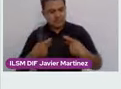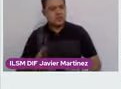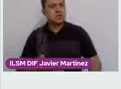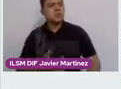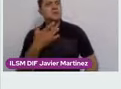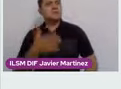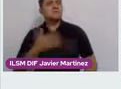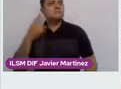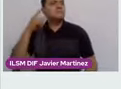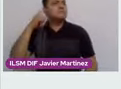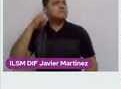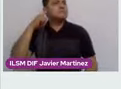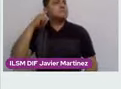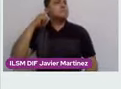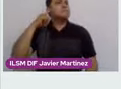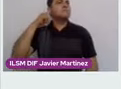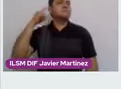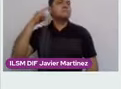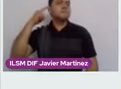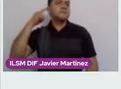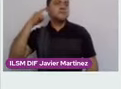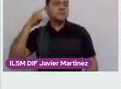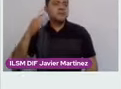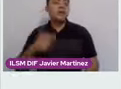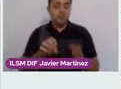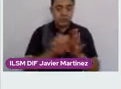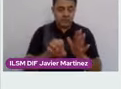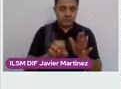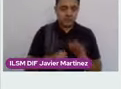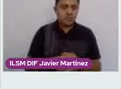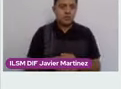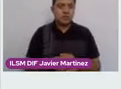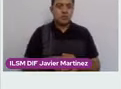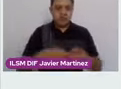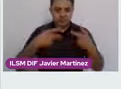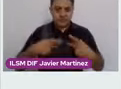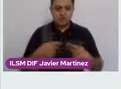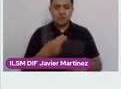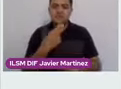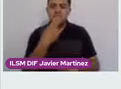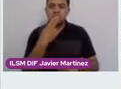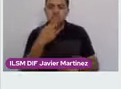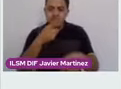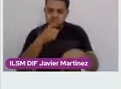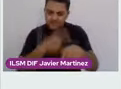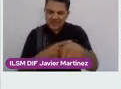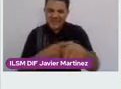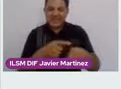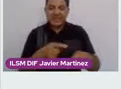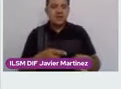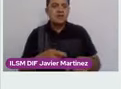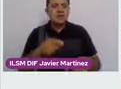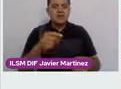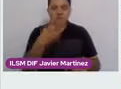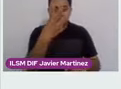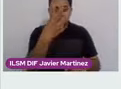Si imaginamos que la diabetes en general tiene un 3% de la población en general y 5% en